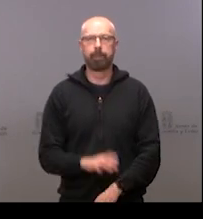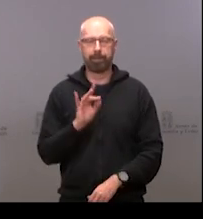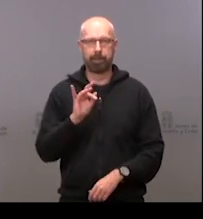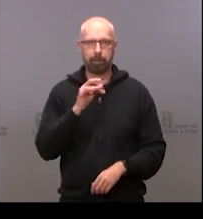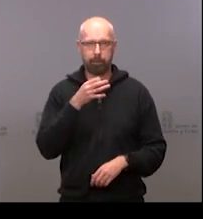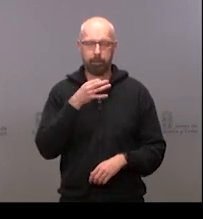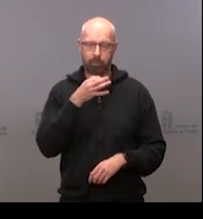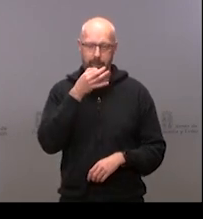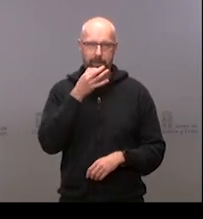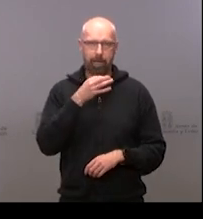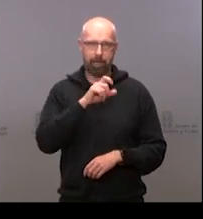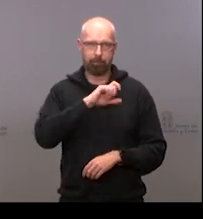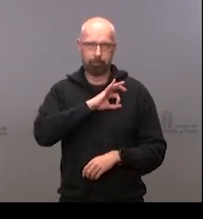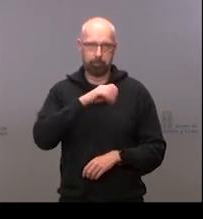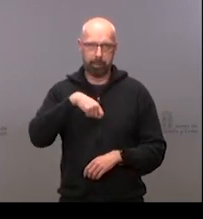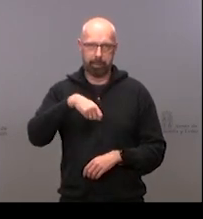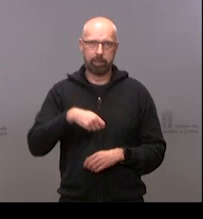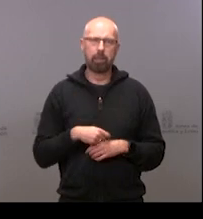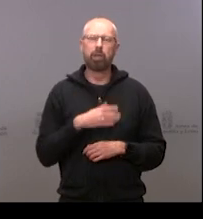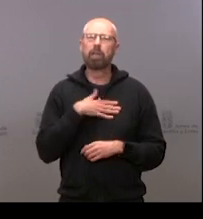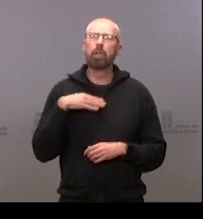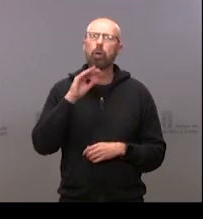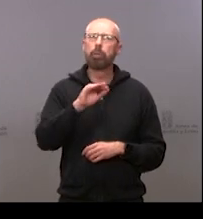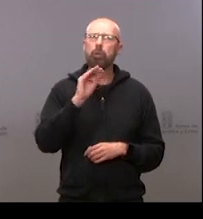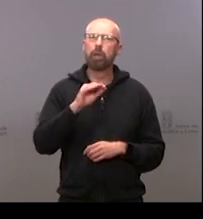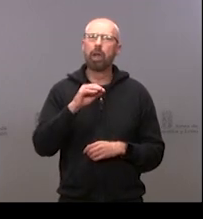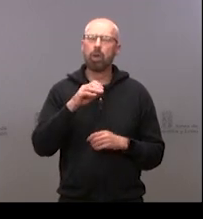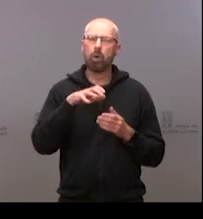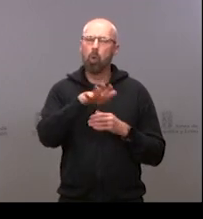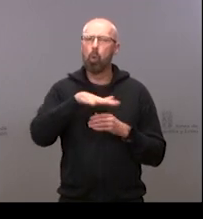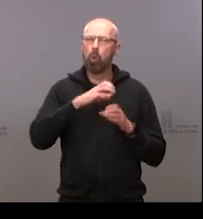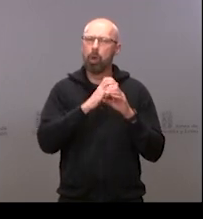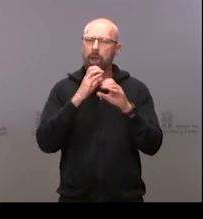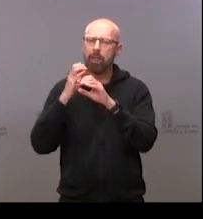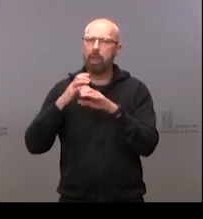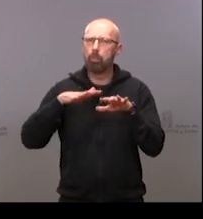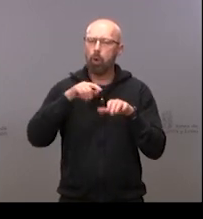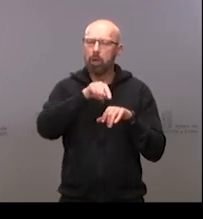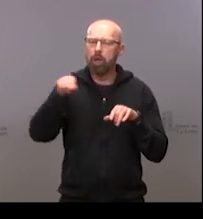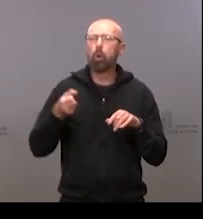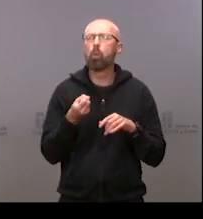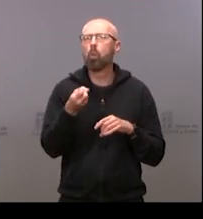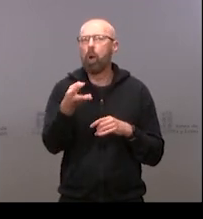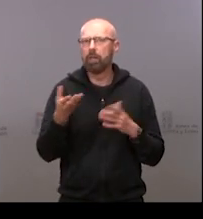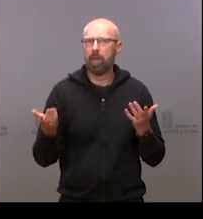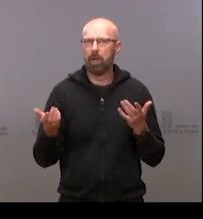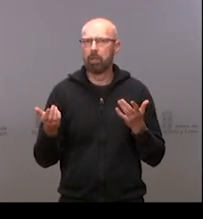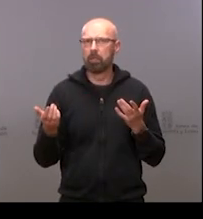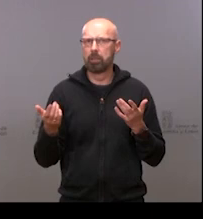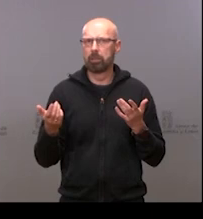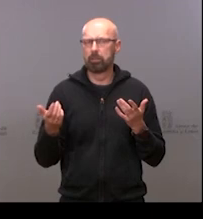buenas presidente y yo la primera pregunta era cuando estas unidades móviles van a estar calculase que pueden estar más o menos